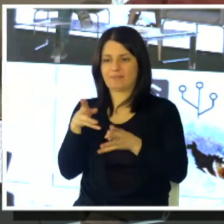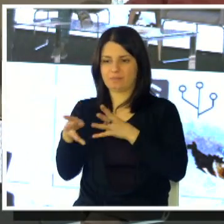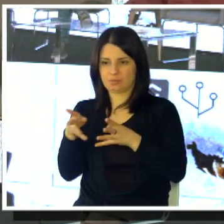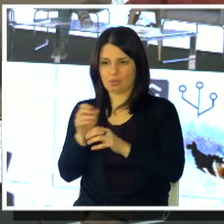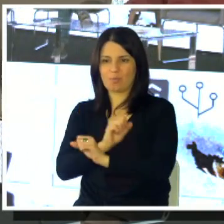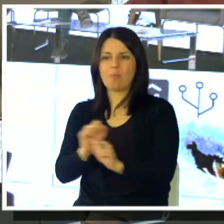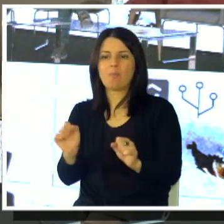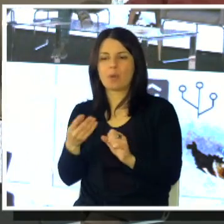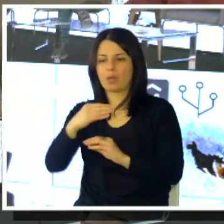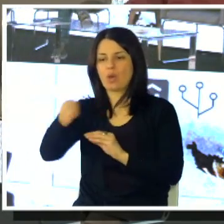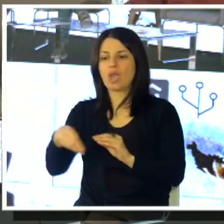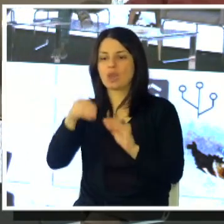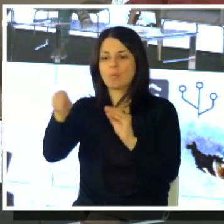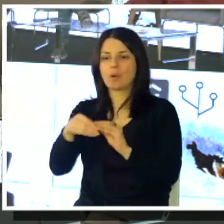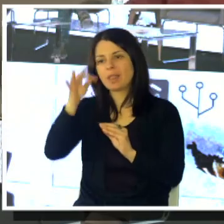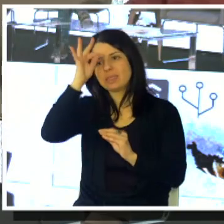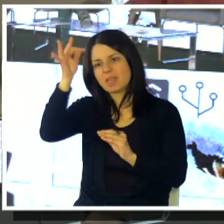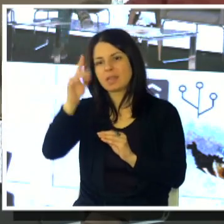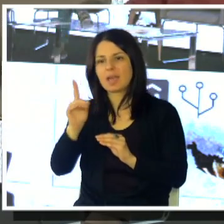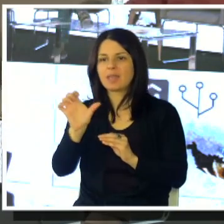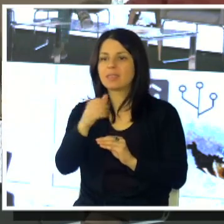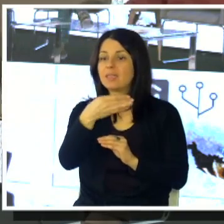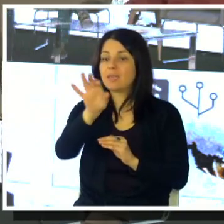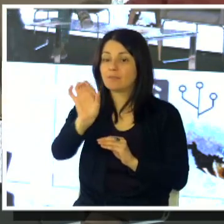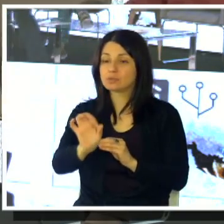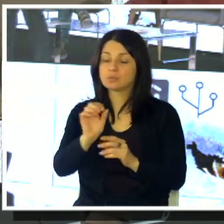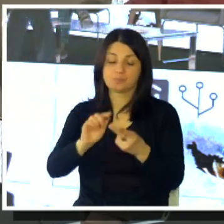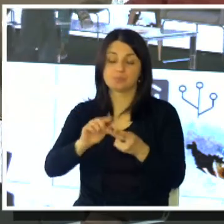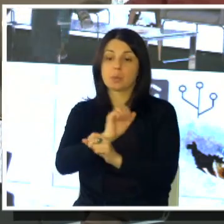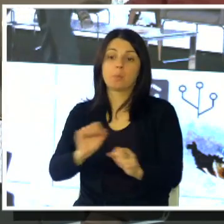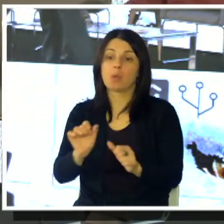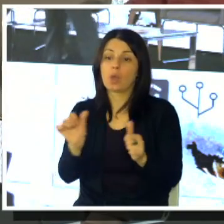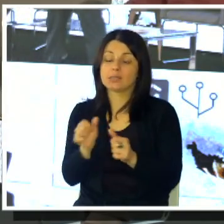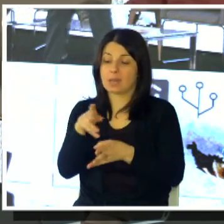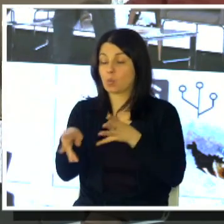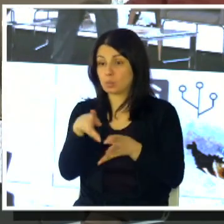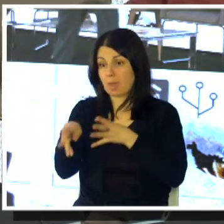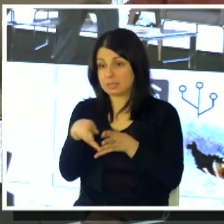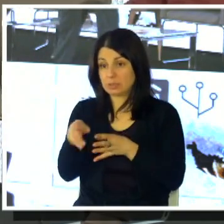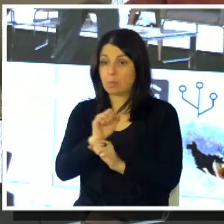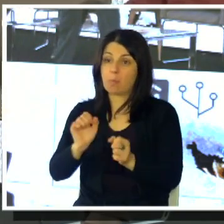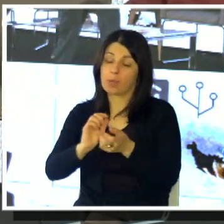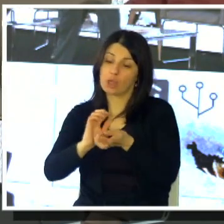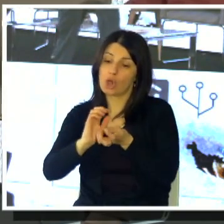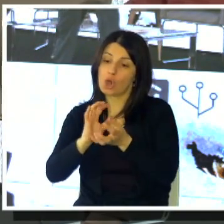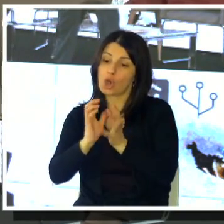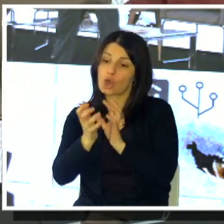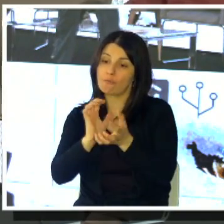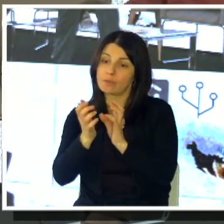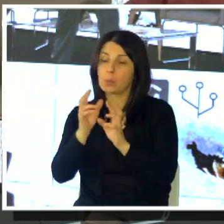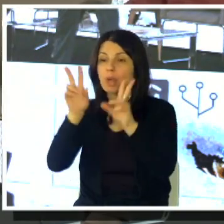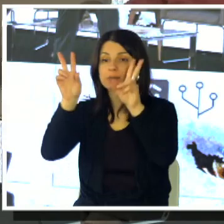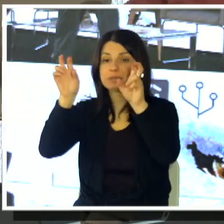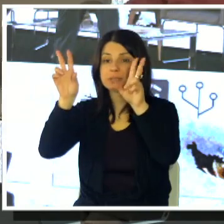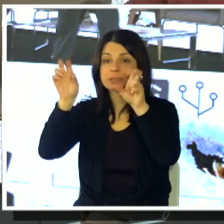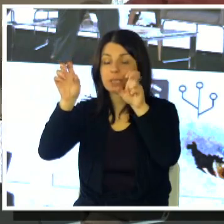a incorporar técnica de DevOps, puedo también a escalado automático, puedo empezar a configurar cuestiones del estilo,